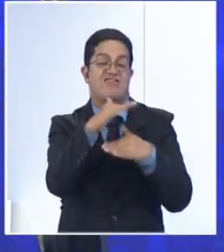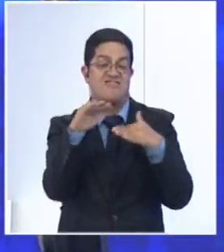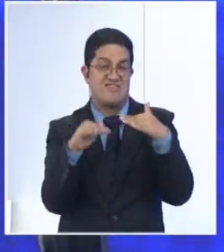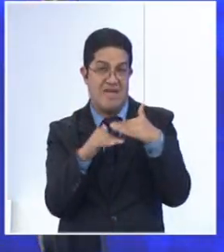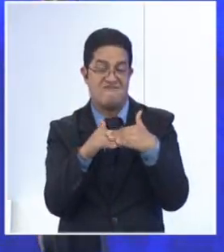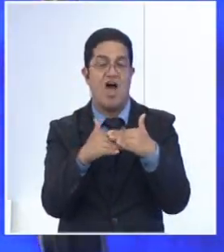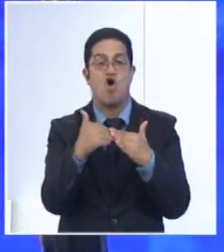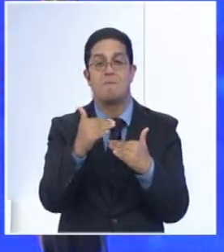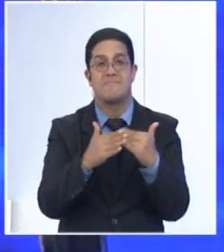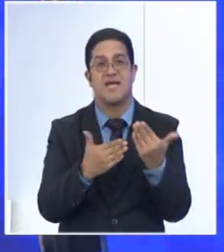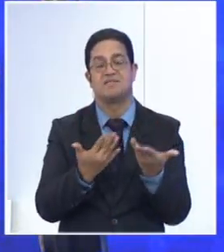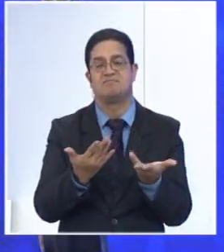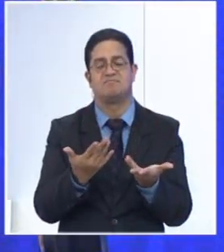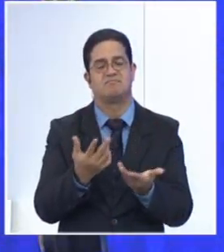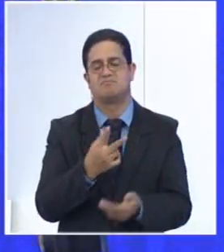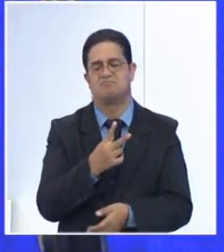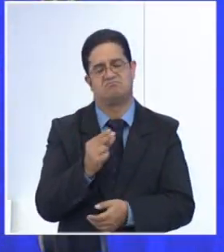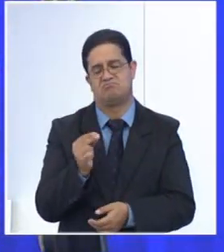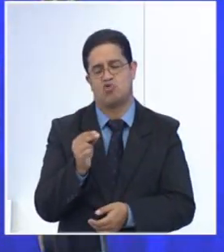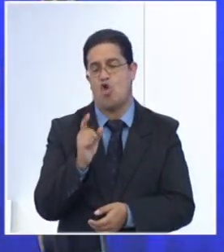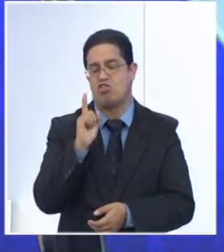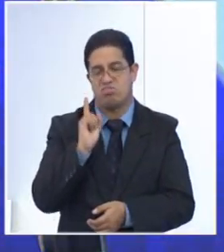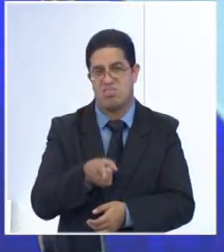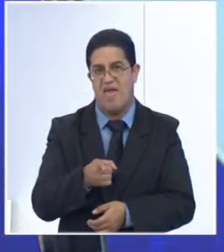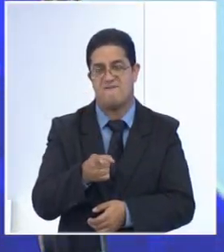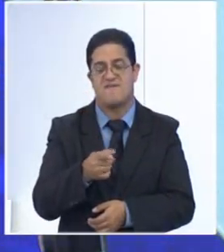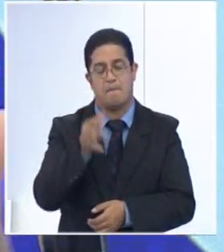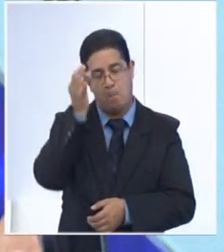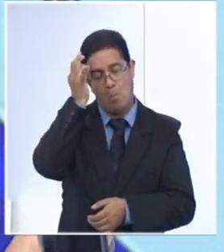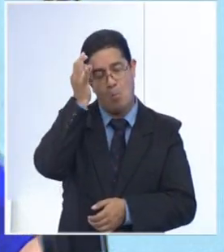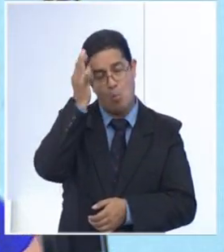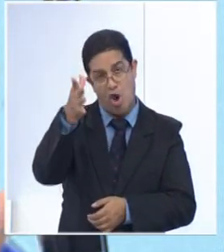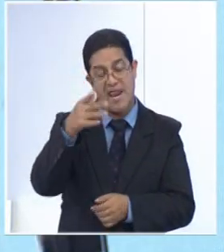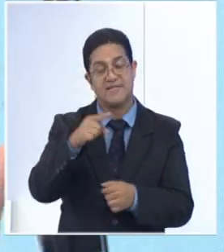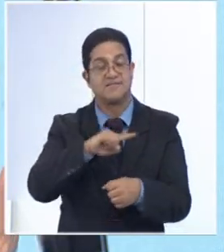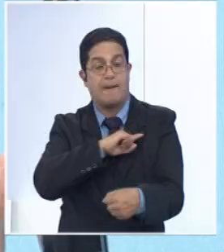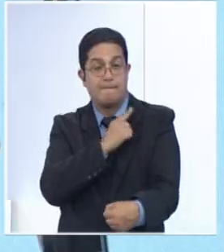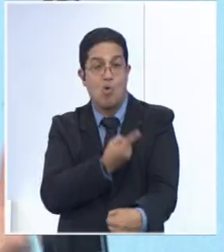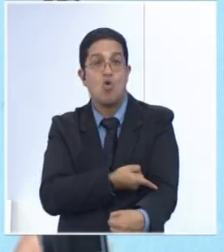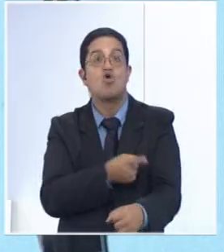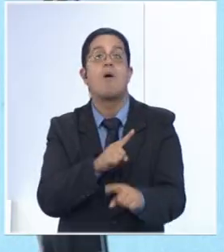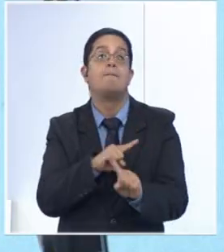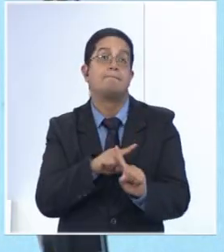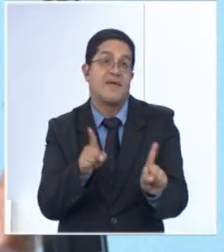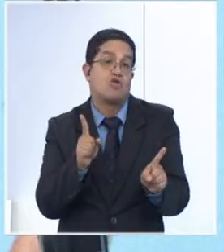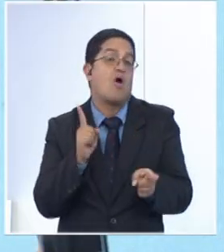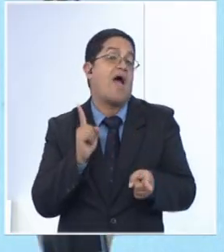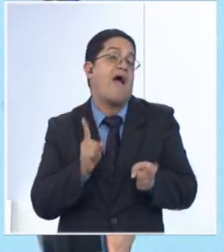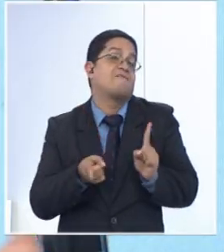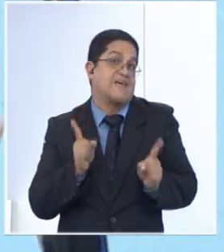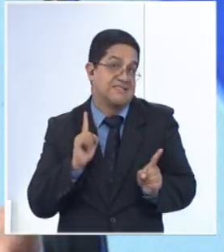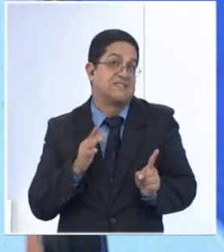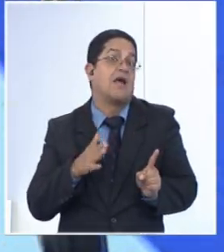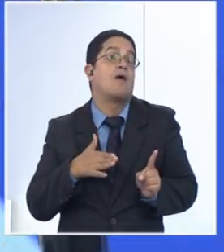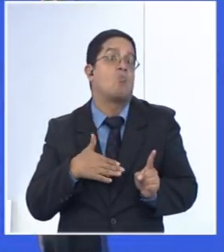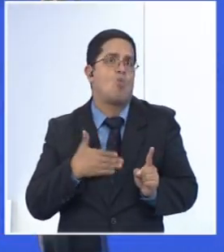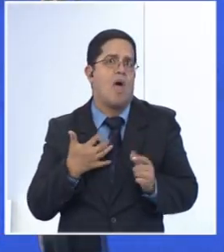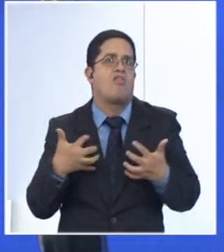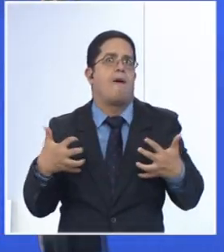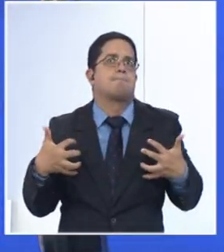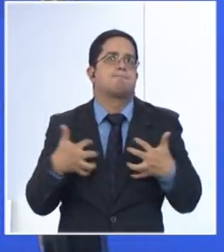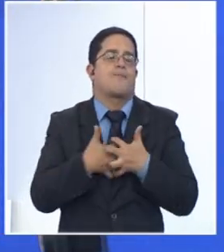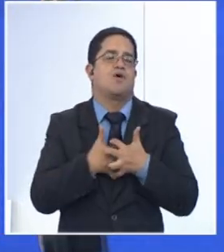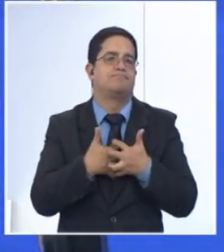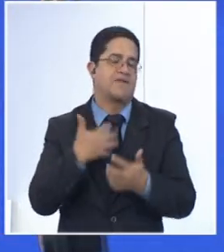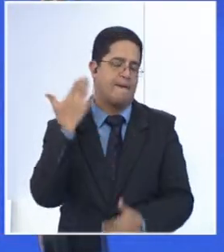nada que ver con fascia muscular, sin embargo, pues en algunos casos pudiera pues, alterar algo la biomecánica de su